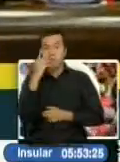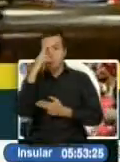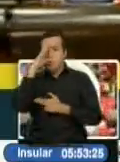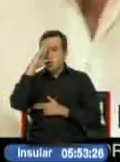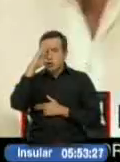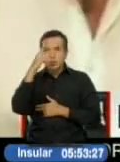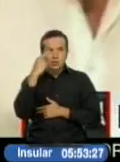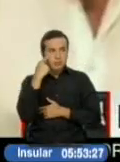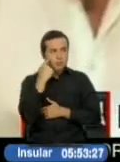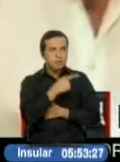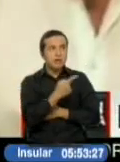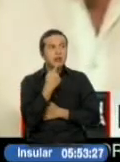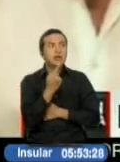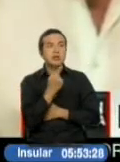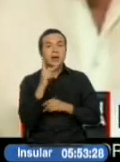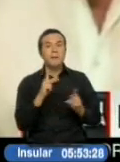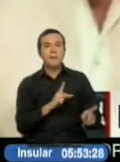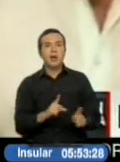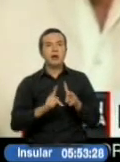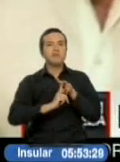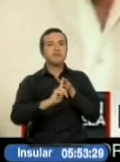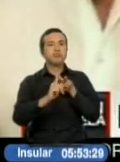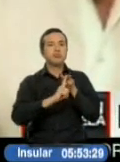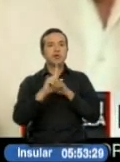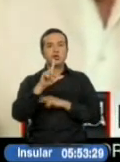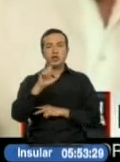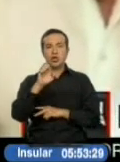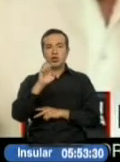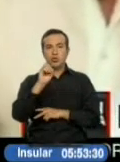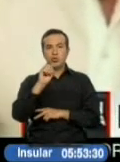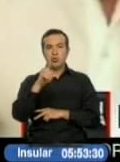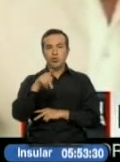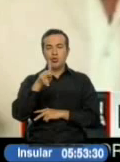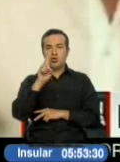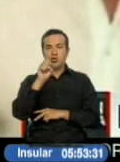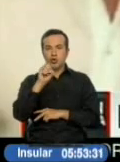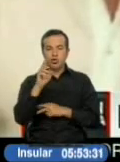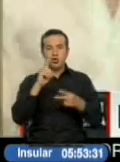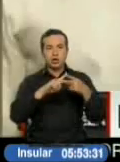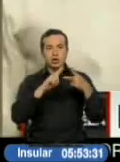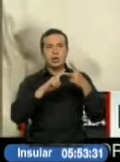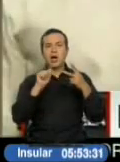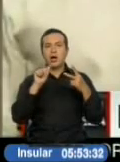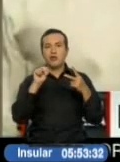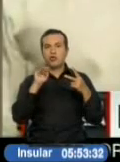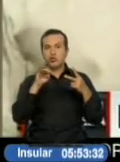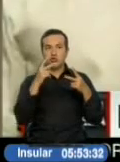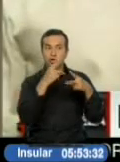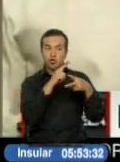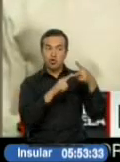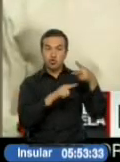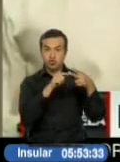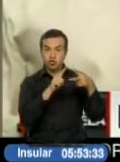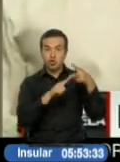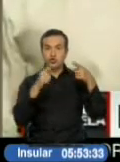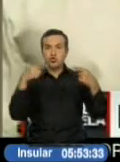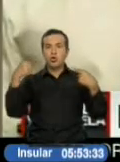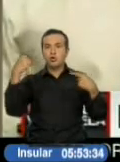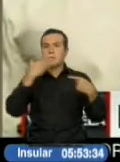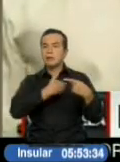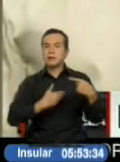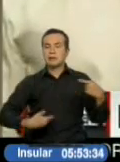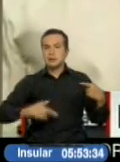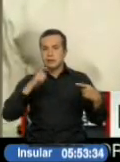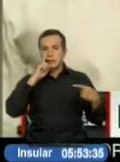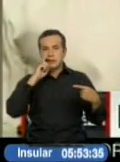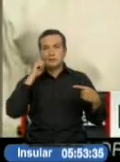inteligencia oficial de un supuesto plan de fuga de Leopoldo López y Antonio Ledezma, líderes opositores al gobierno de Nicolás Maduro, y por ello